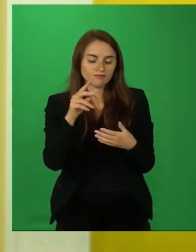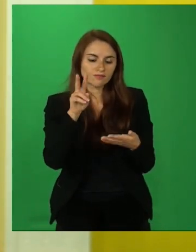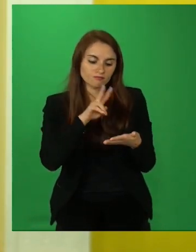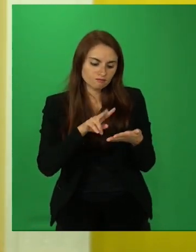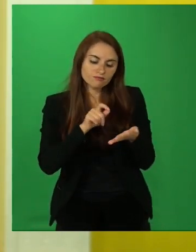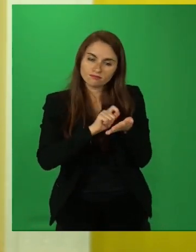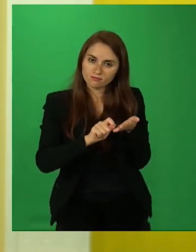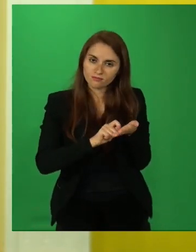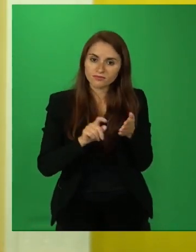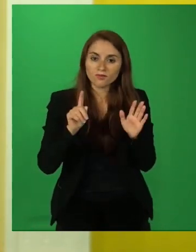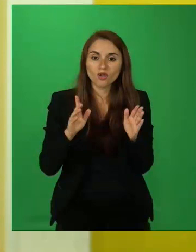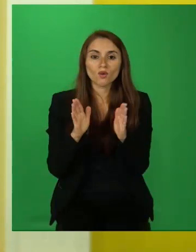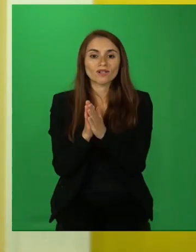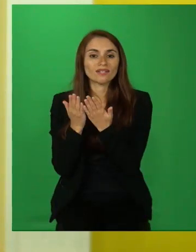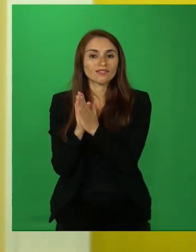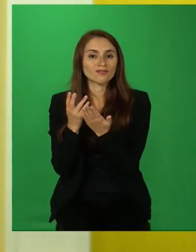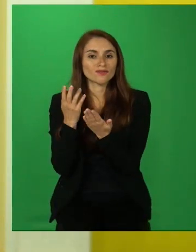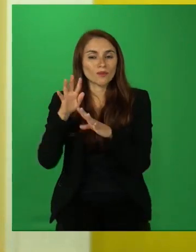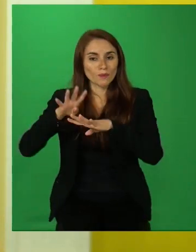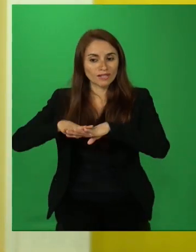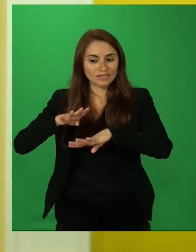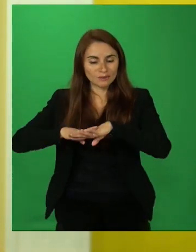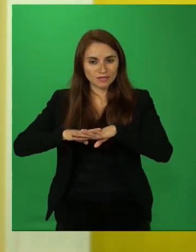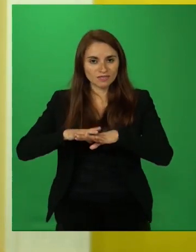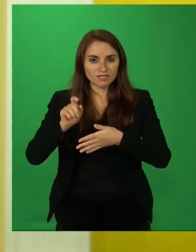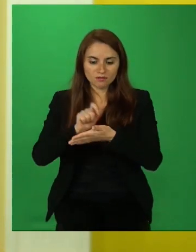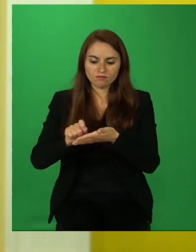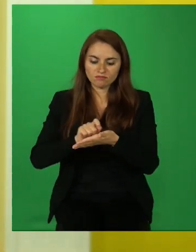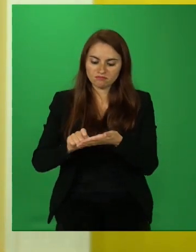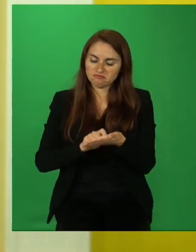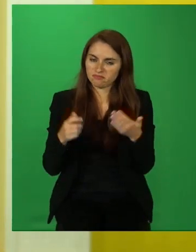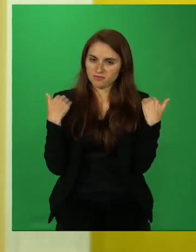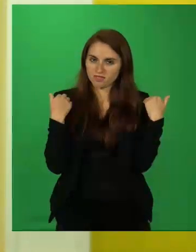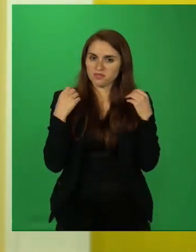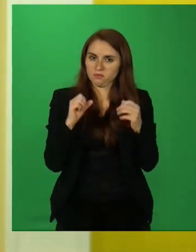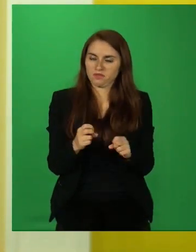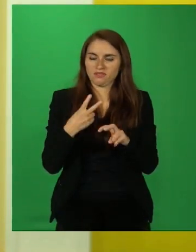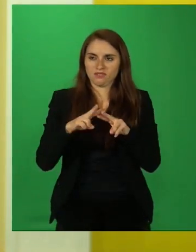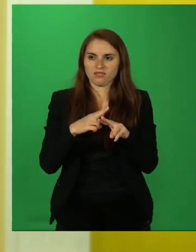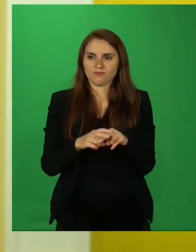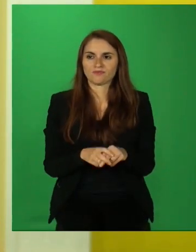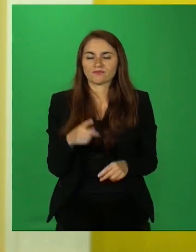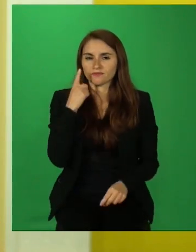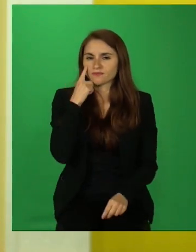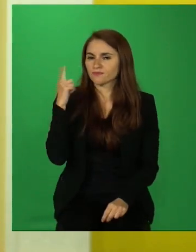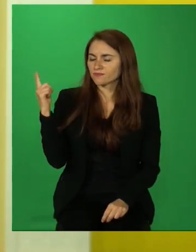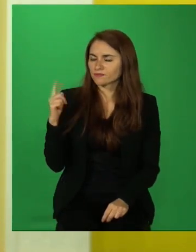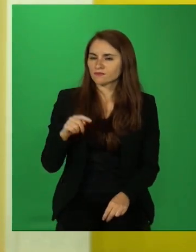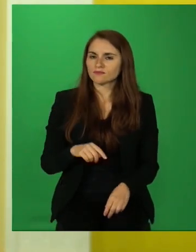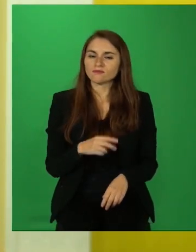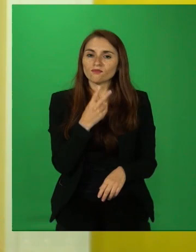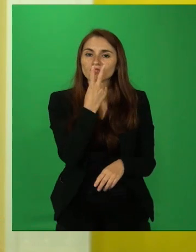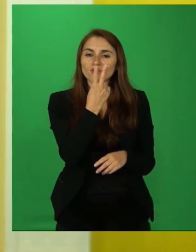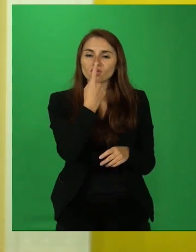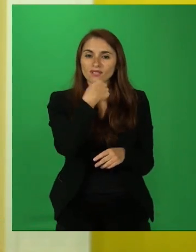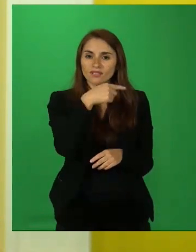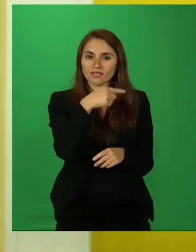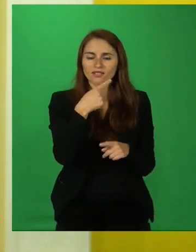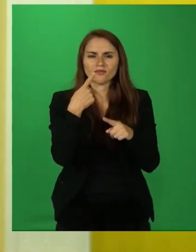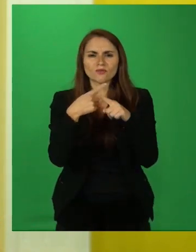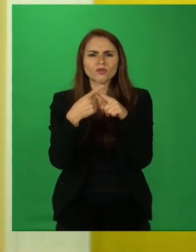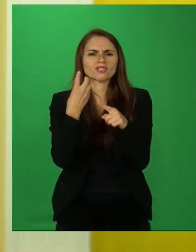algunas del texto de estudio de octavo año básico de este año fíjate bien acá don negativo por 3 hoy